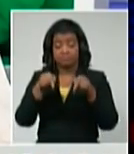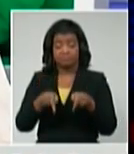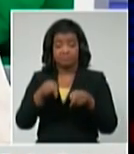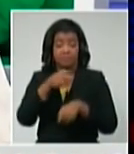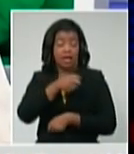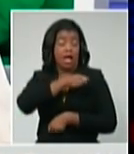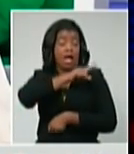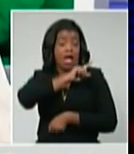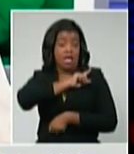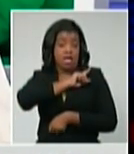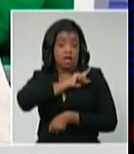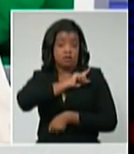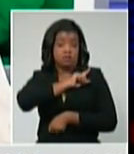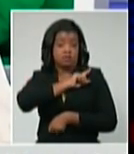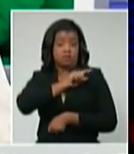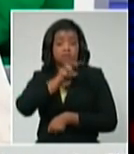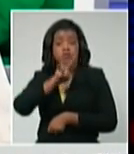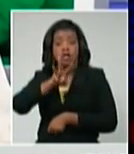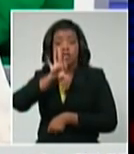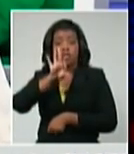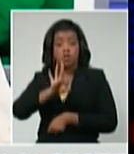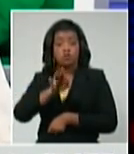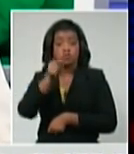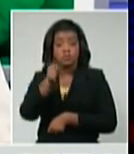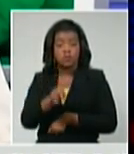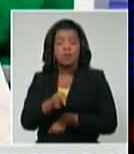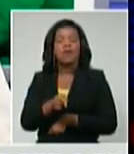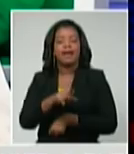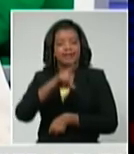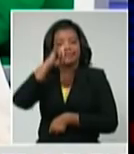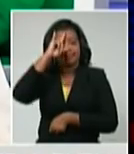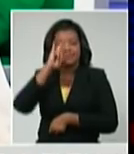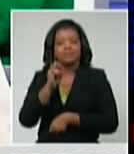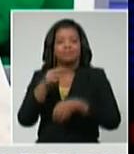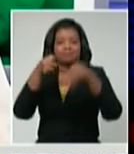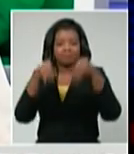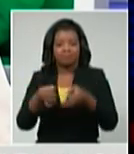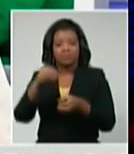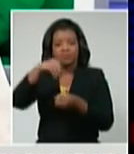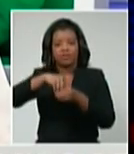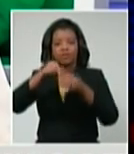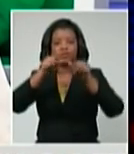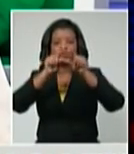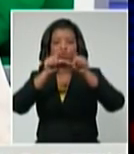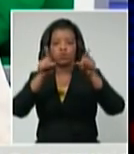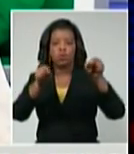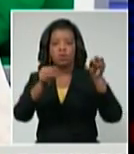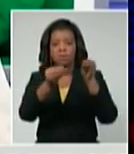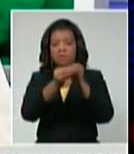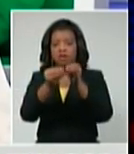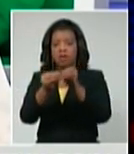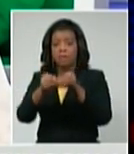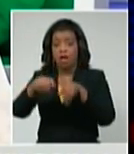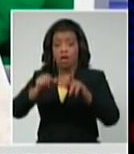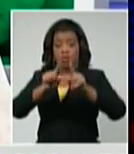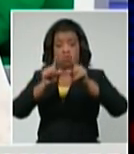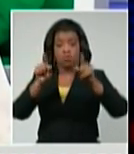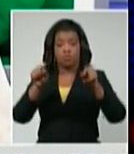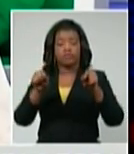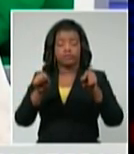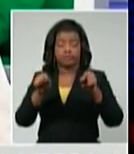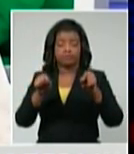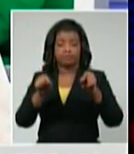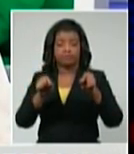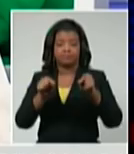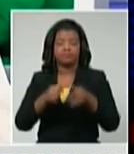diagnostican 38 casos que sí son autóctonos, son consecuencia de la transmisión en nuestro territorio.